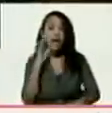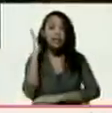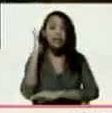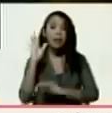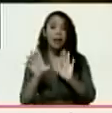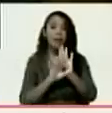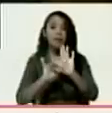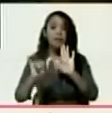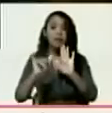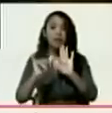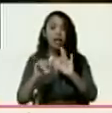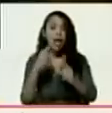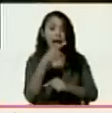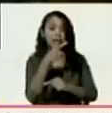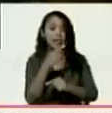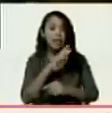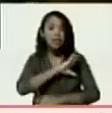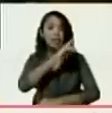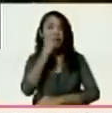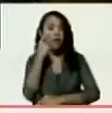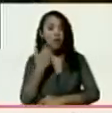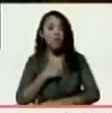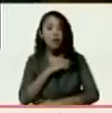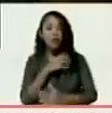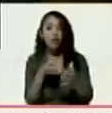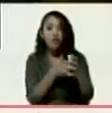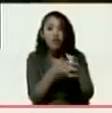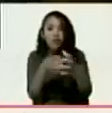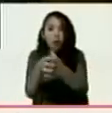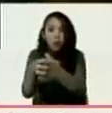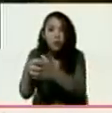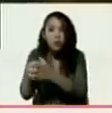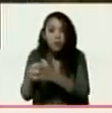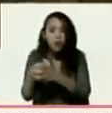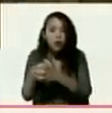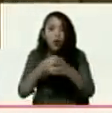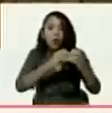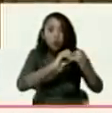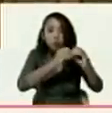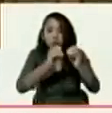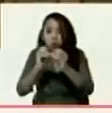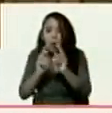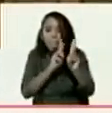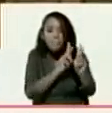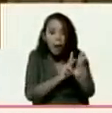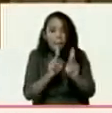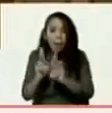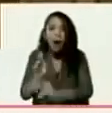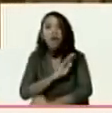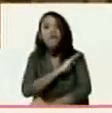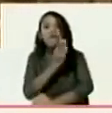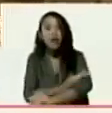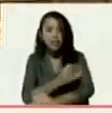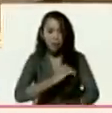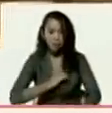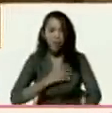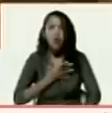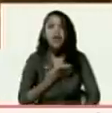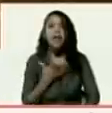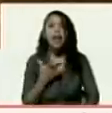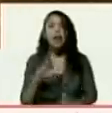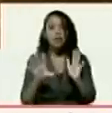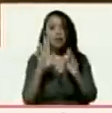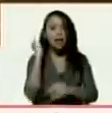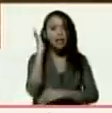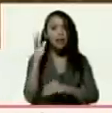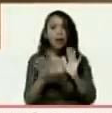su directiva, nuestras comisiones, nuestra fuerza y el poder que tiene la Asamblea Nacional Constituyente